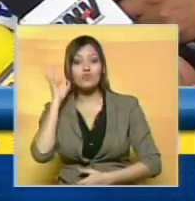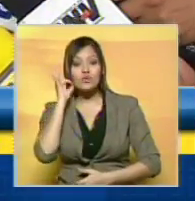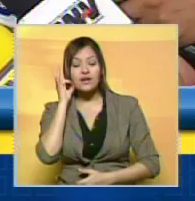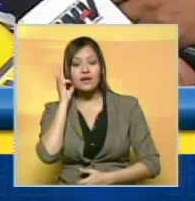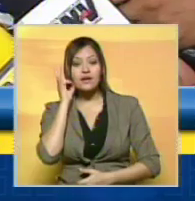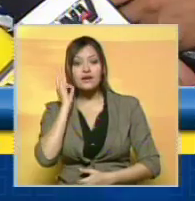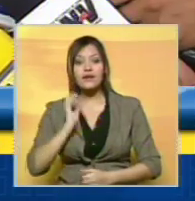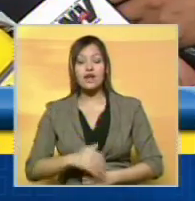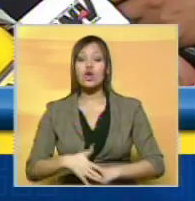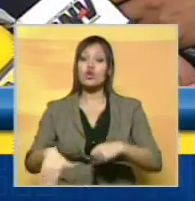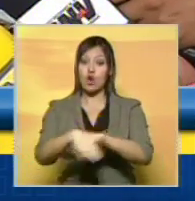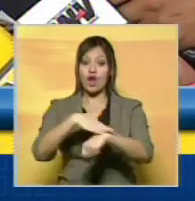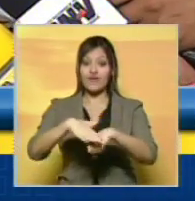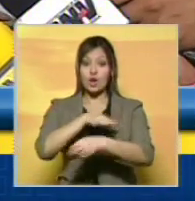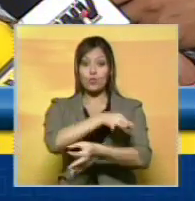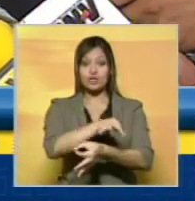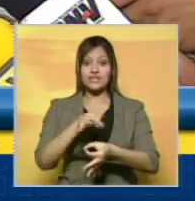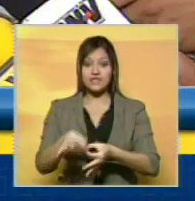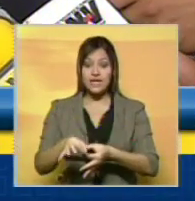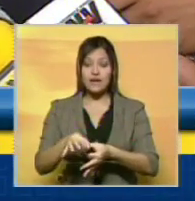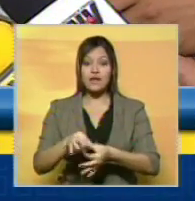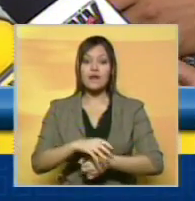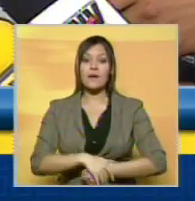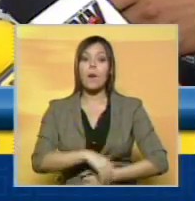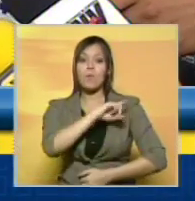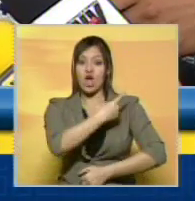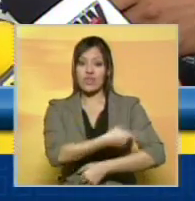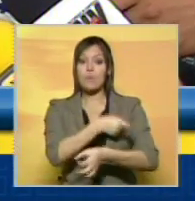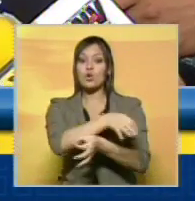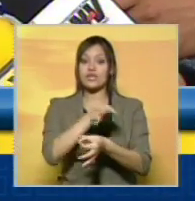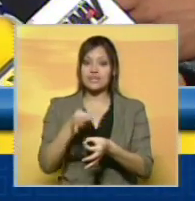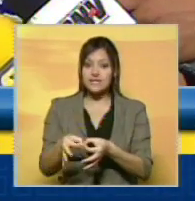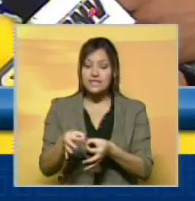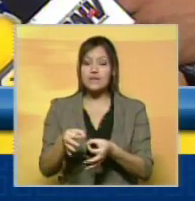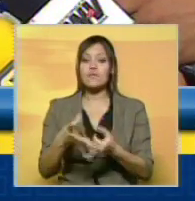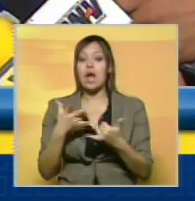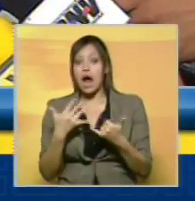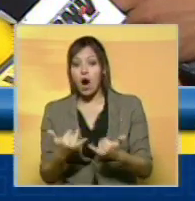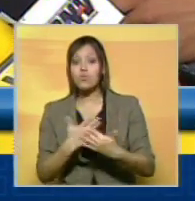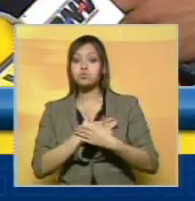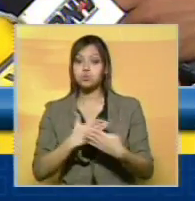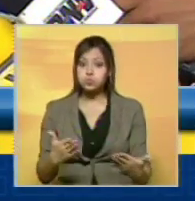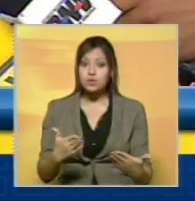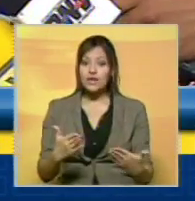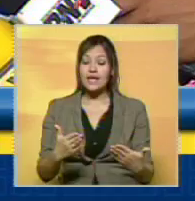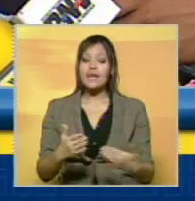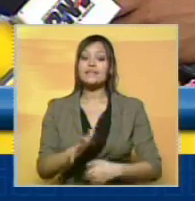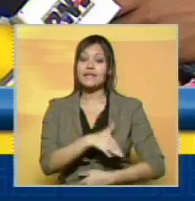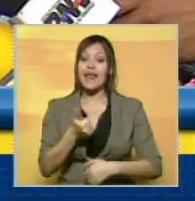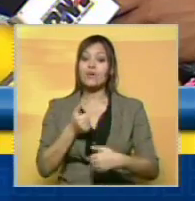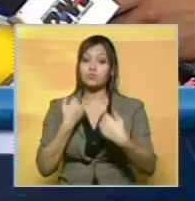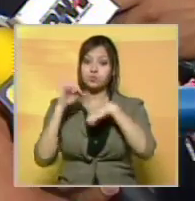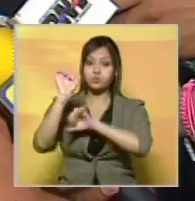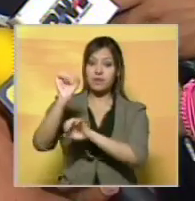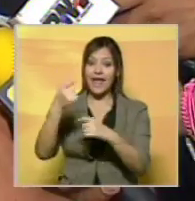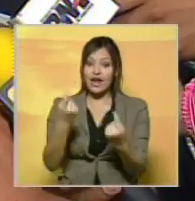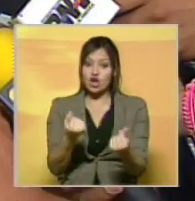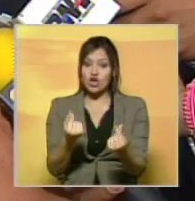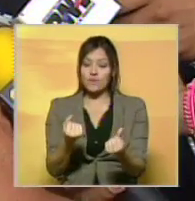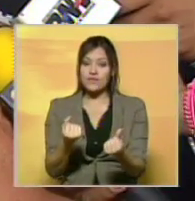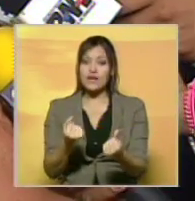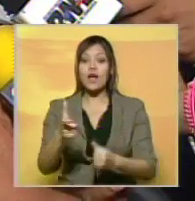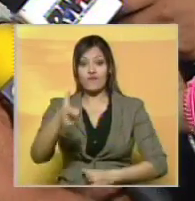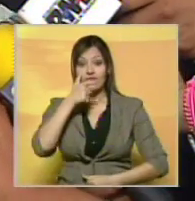que desde el gobierno municipal, desde el poder municipal, se han colocado a disposición por la batalla económica a través, de